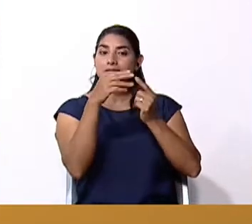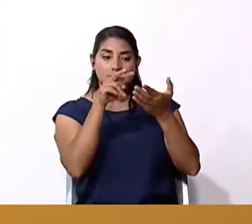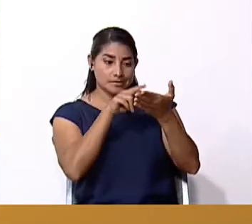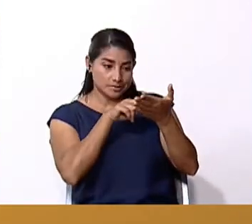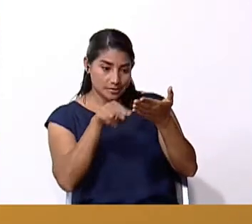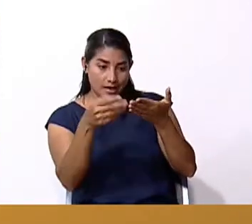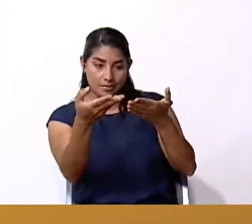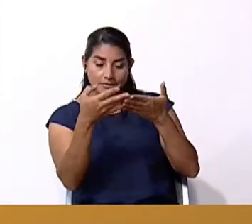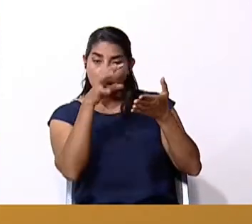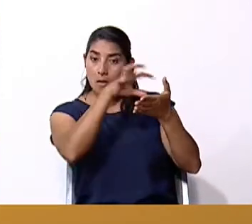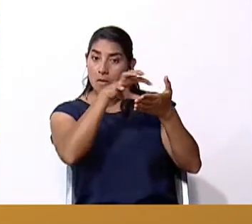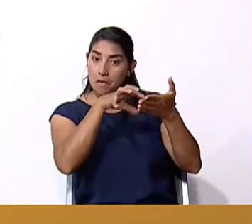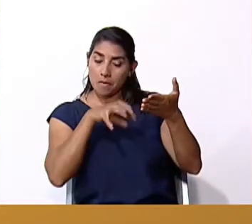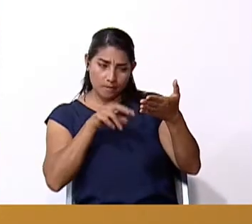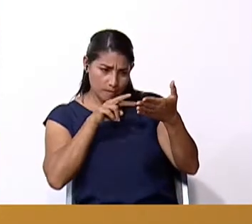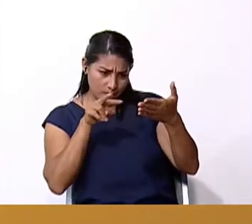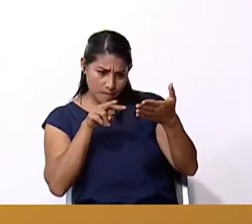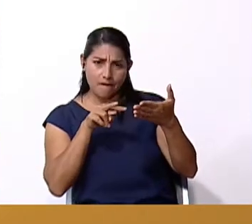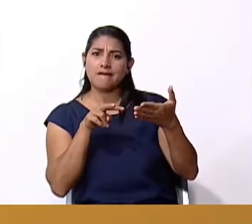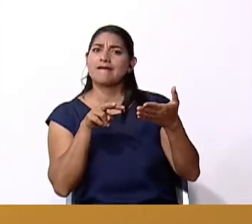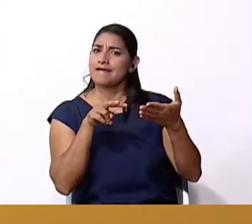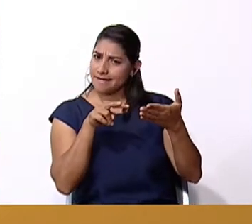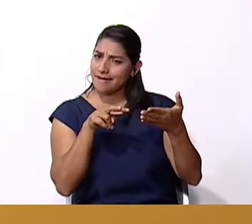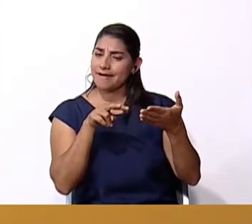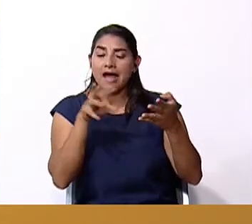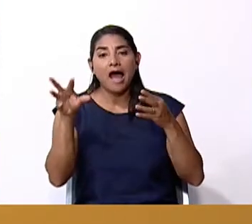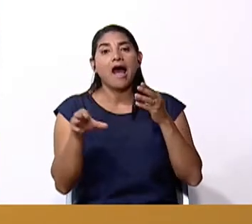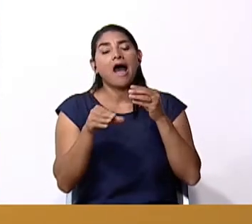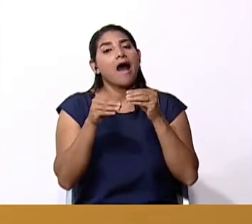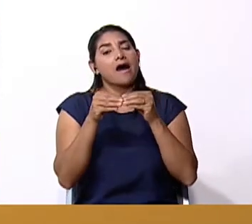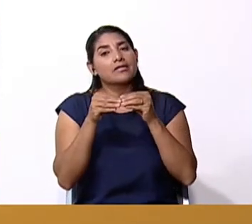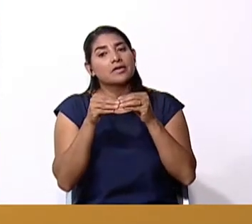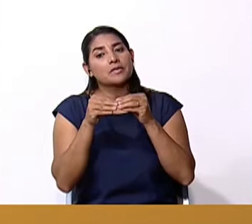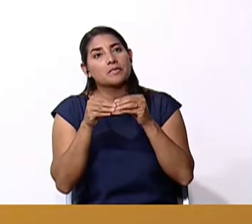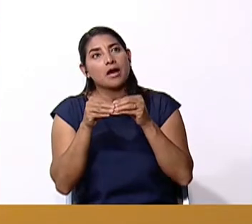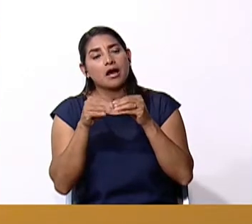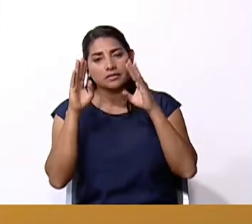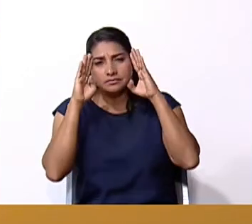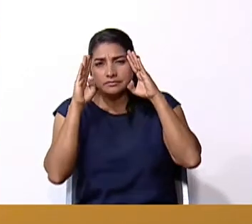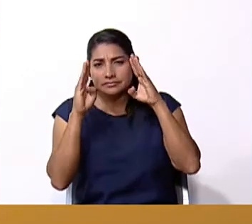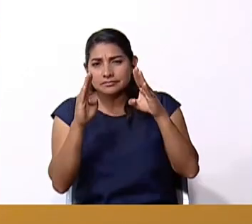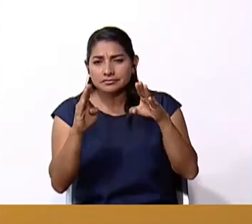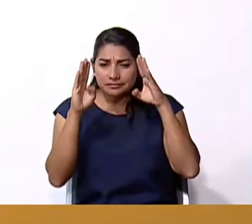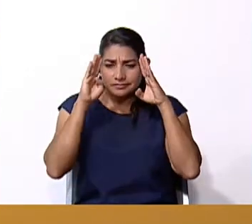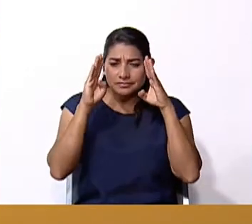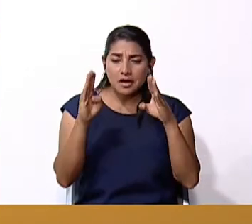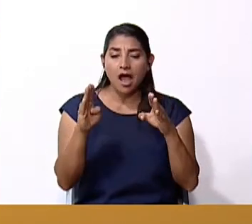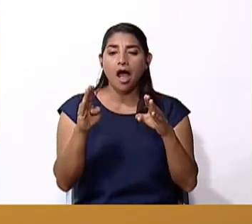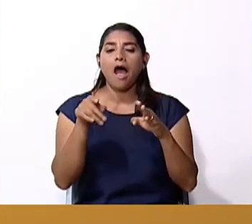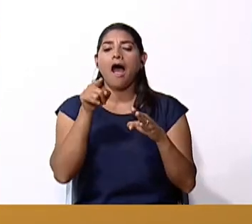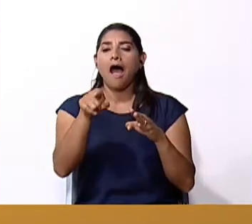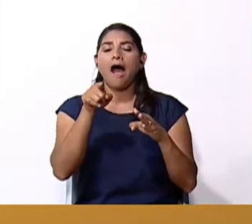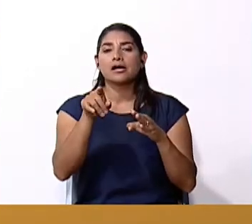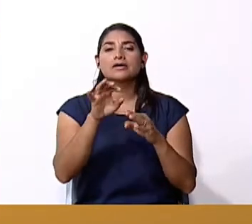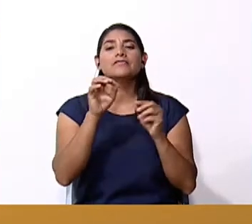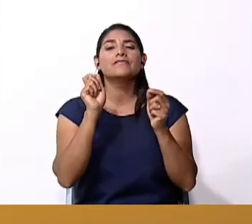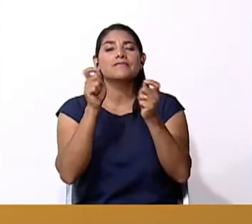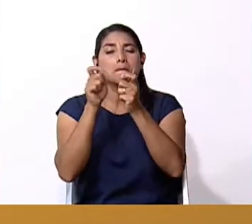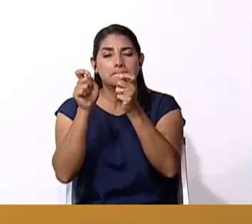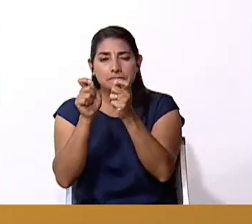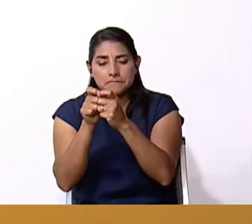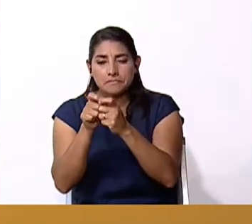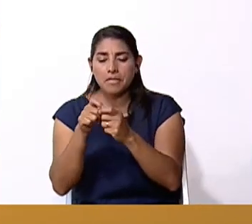que traían los textos. Además, nos enfocamos en que son estrategias